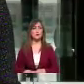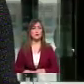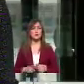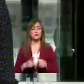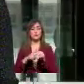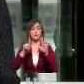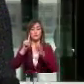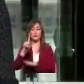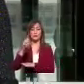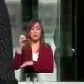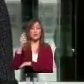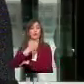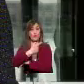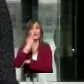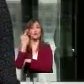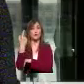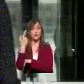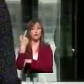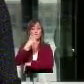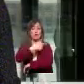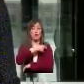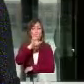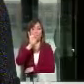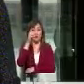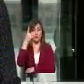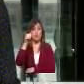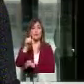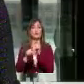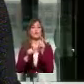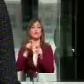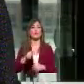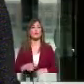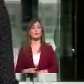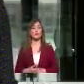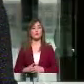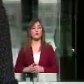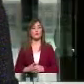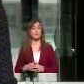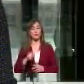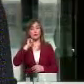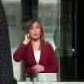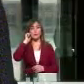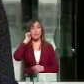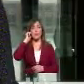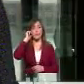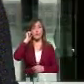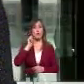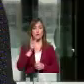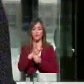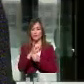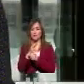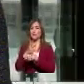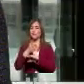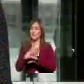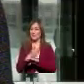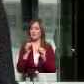primeros 100 días que él ha mencionado va a vacunar a 9 millones de ecuatorianos. Nosotros seguiremos de cerca esta información y